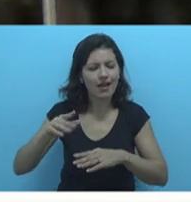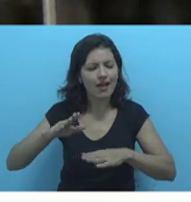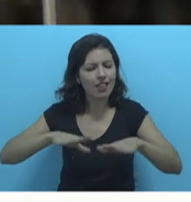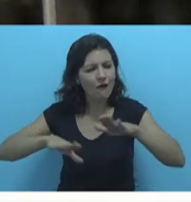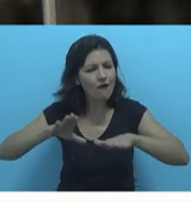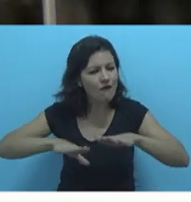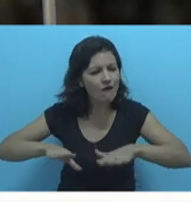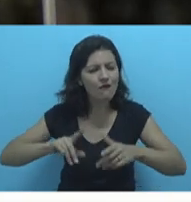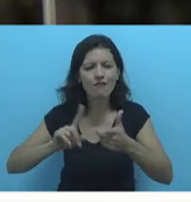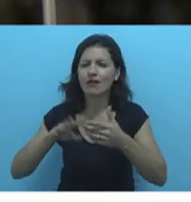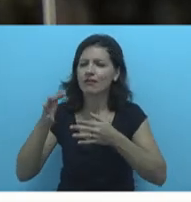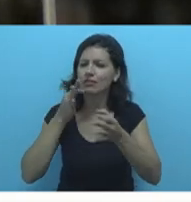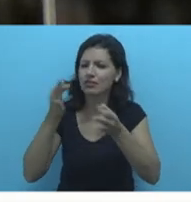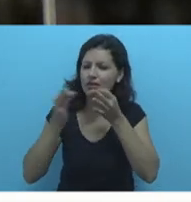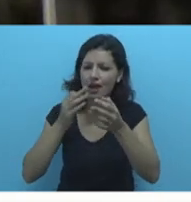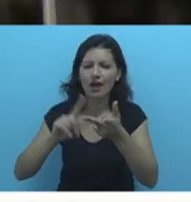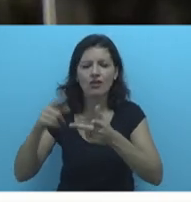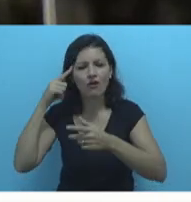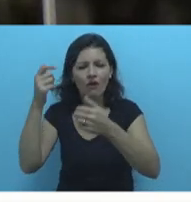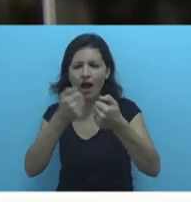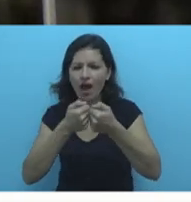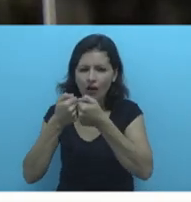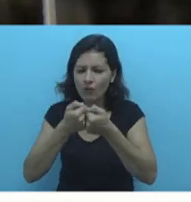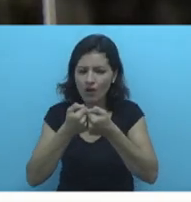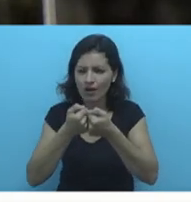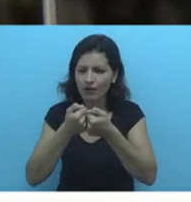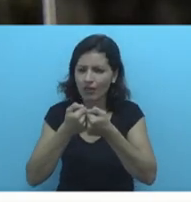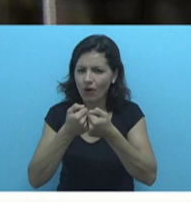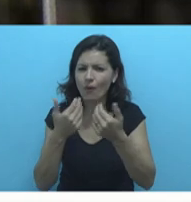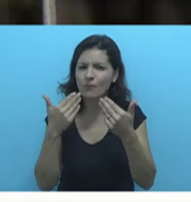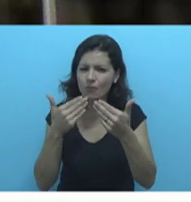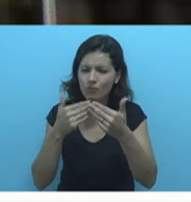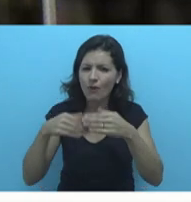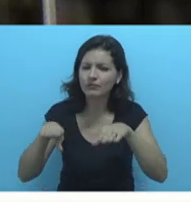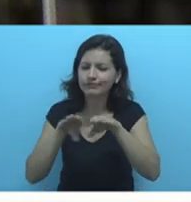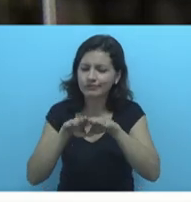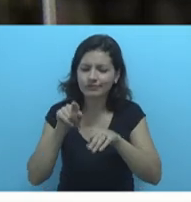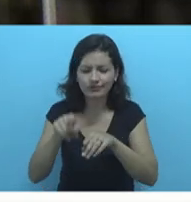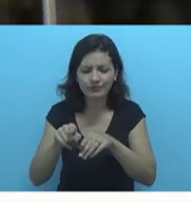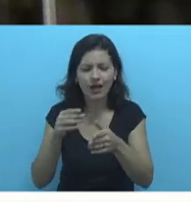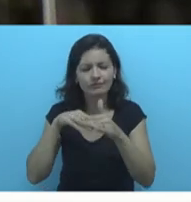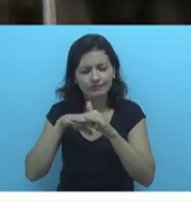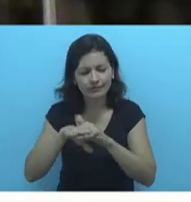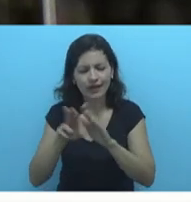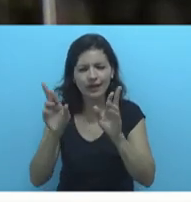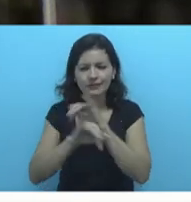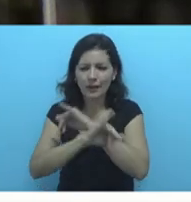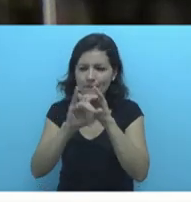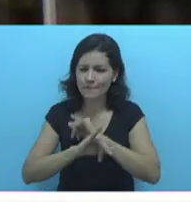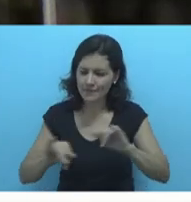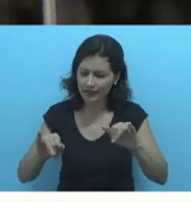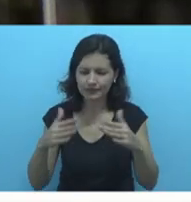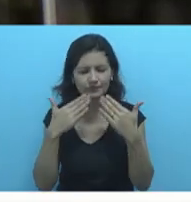diálogo y consenso de las diferencias inexistentes. Descansa en paz, Miguel, te lo mereces. Muchas gracias,